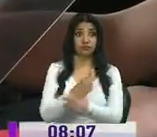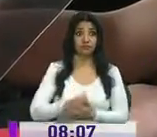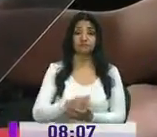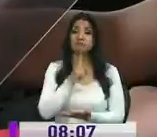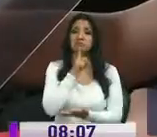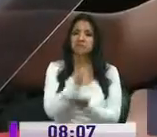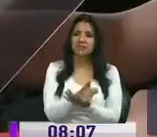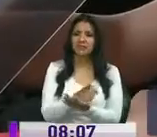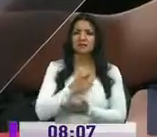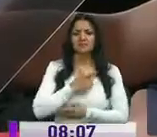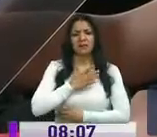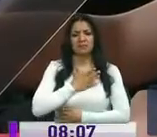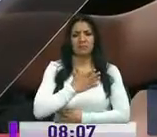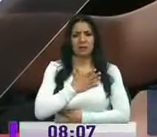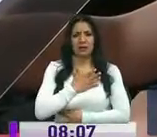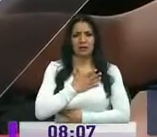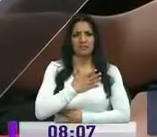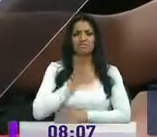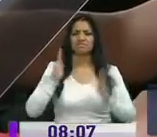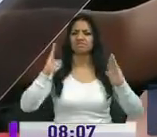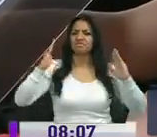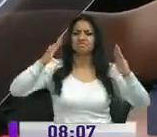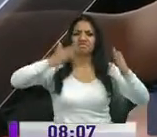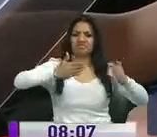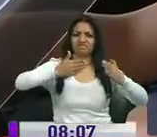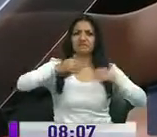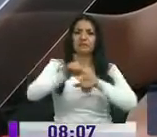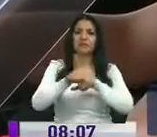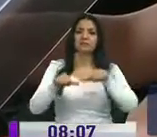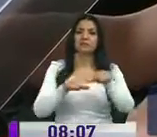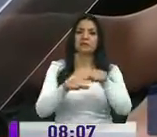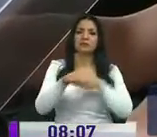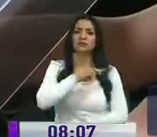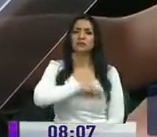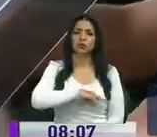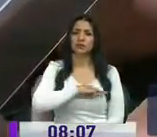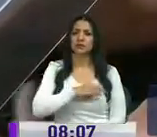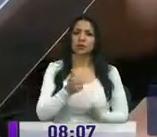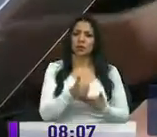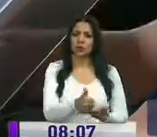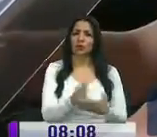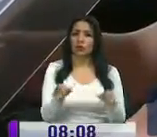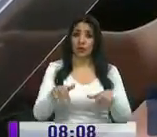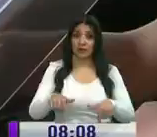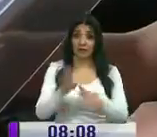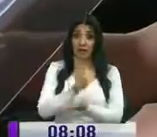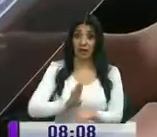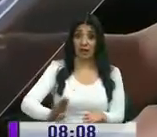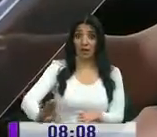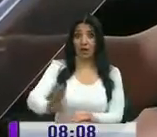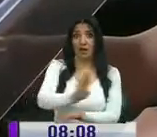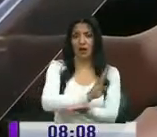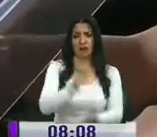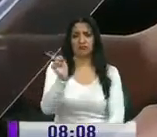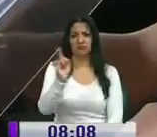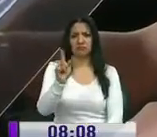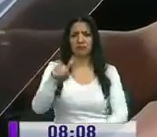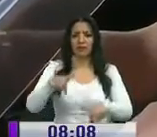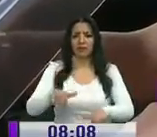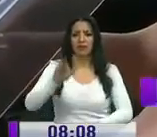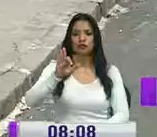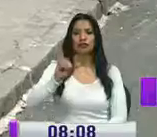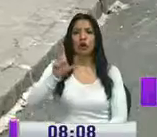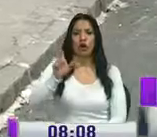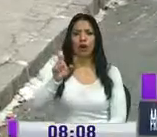vuelvo a repetir, ha habido bastante descuido de parte de la administración municipal y no solamente aquí en el barrio, sino prácticamente en